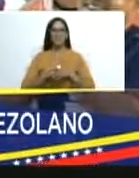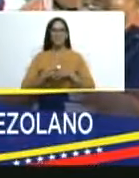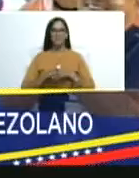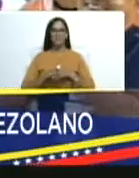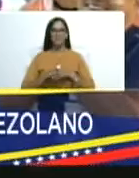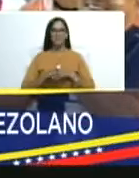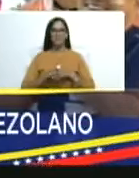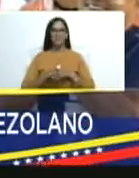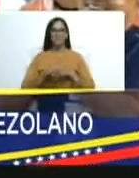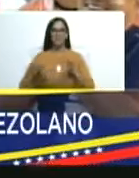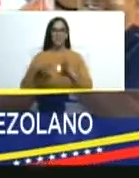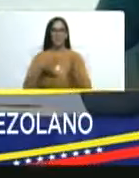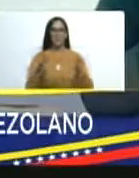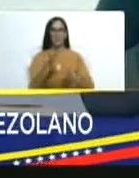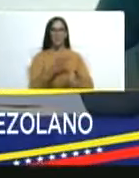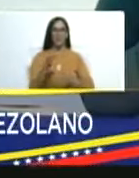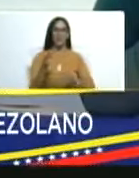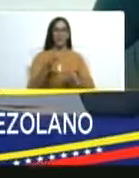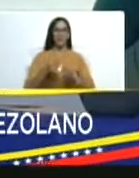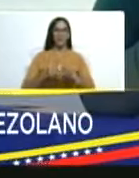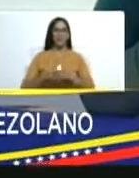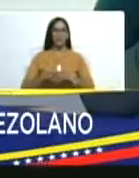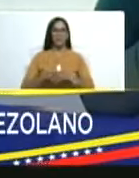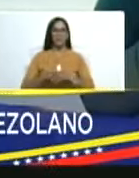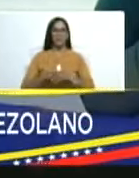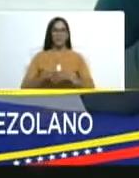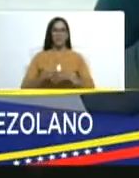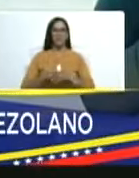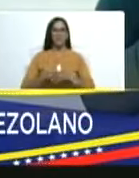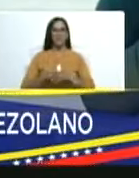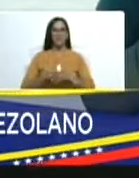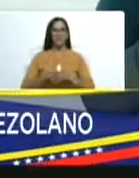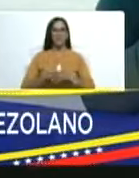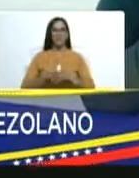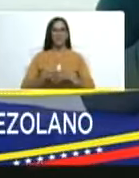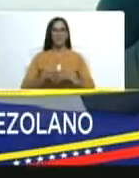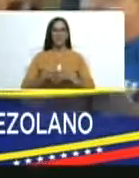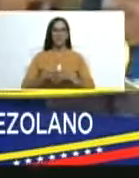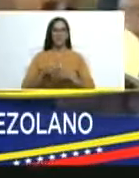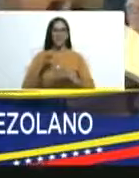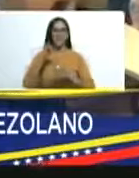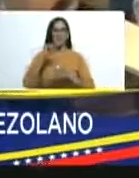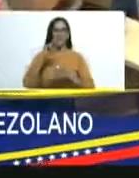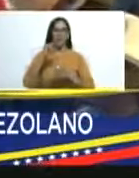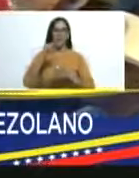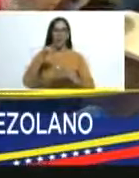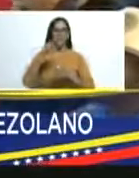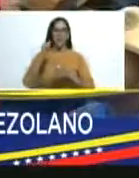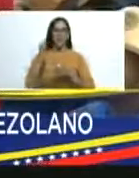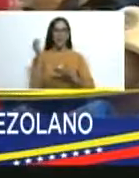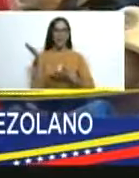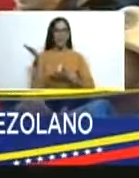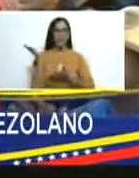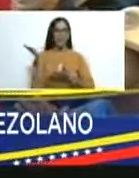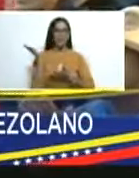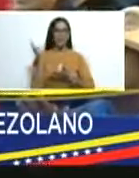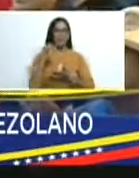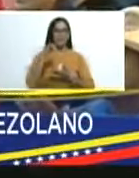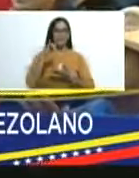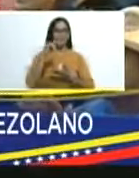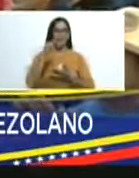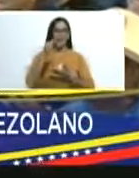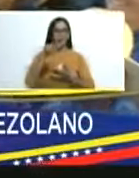El camino correcto de Irapa, Raúl Eduardo, de